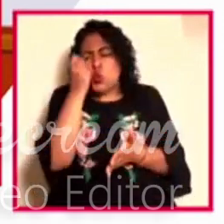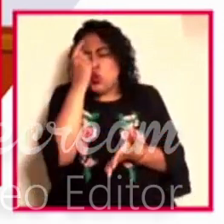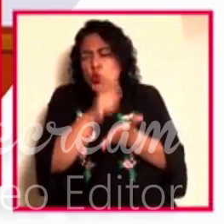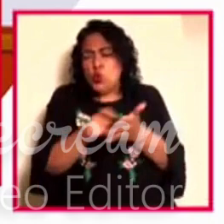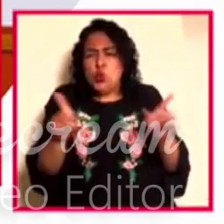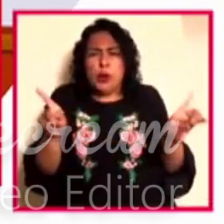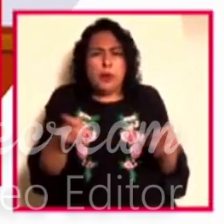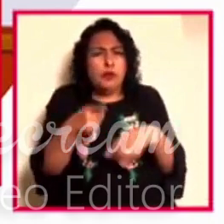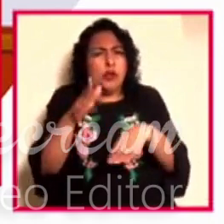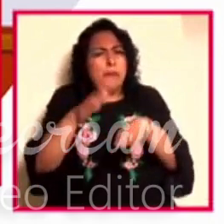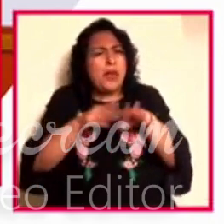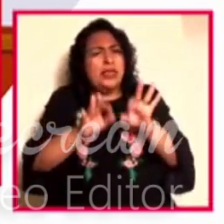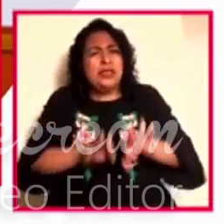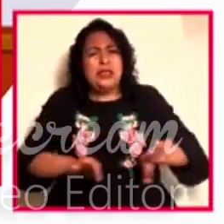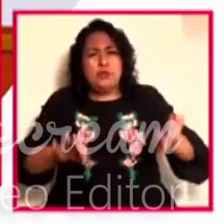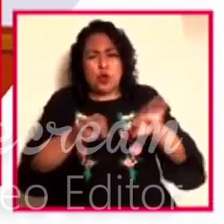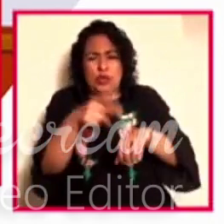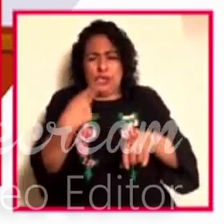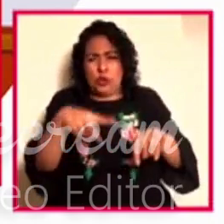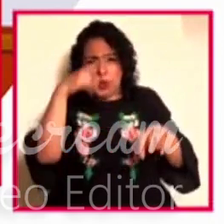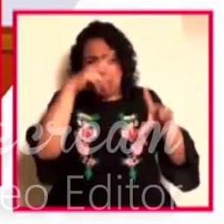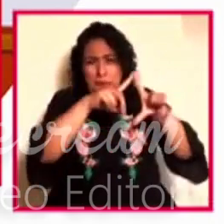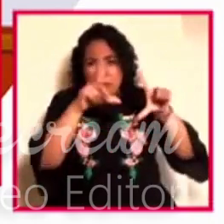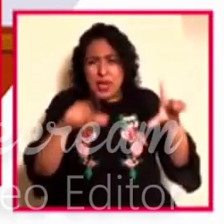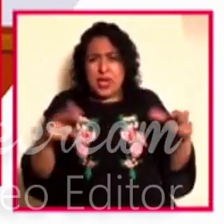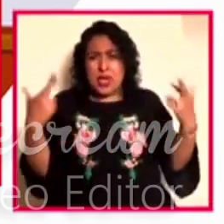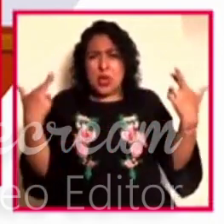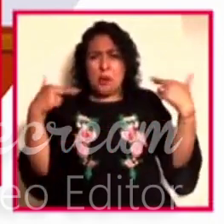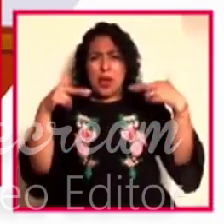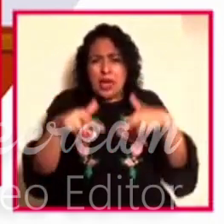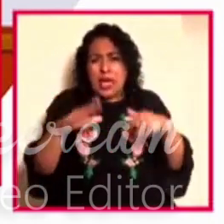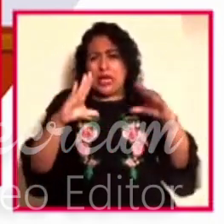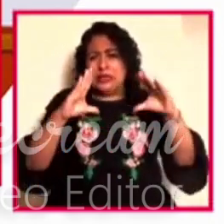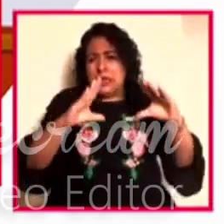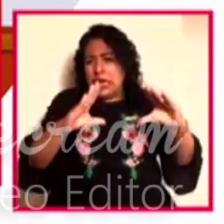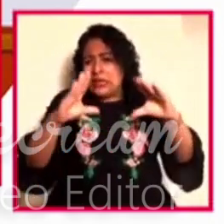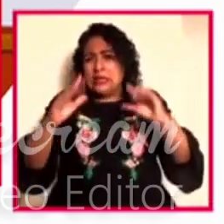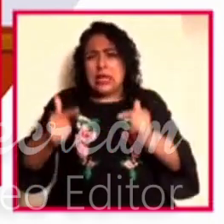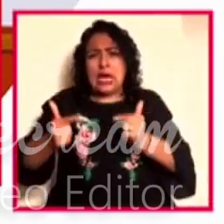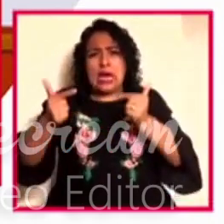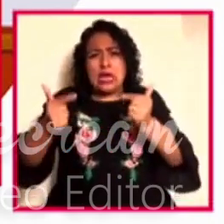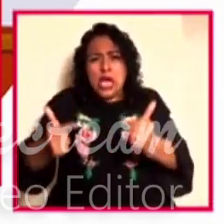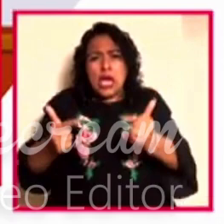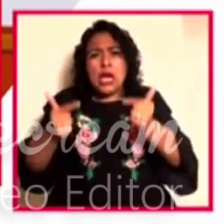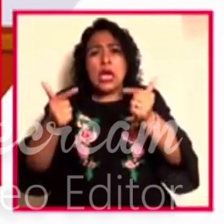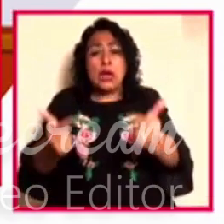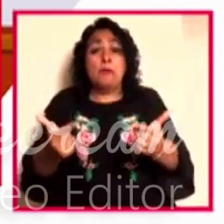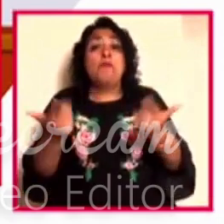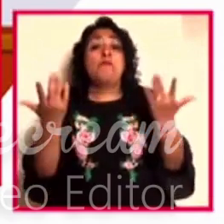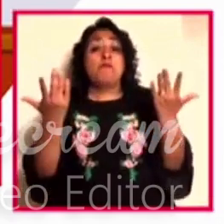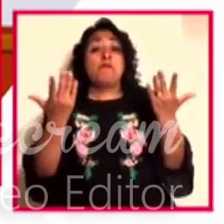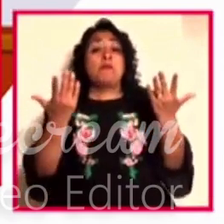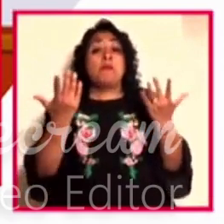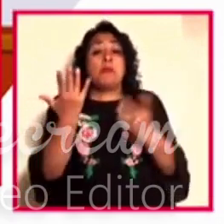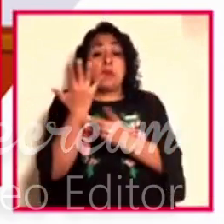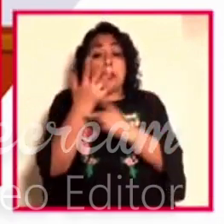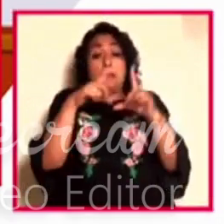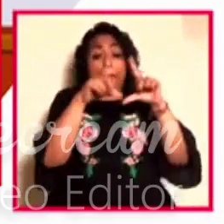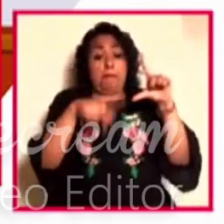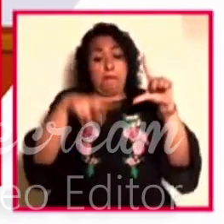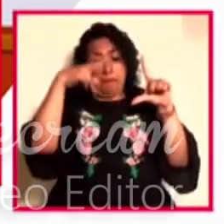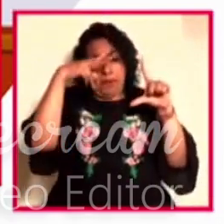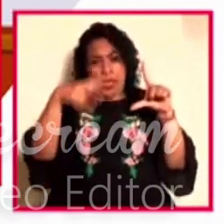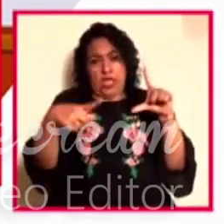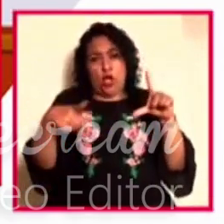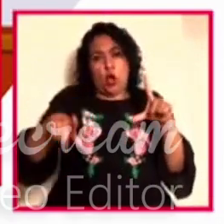mexicanos y maestro de generaciones, a quien a nombre de México y su gobierno